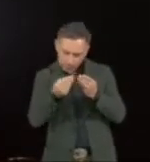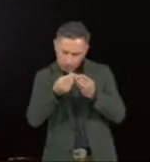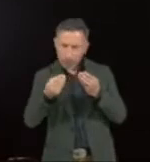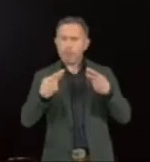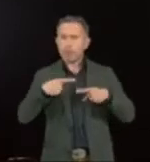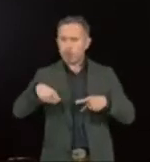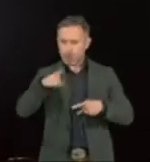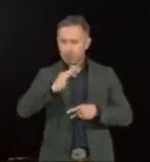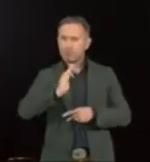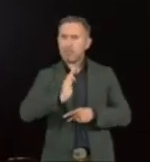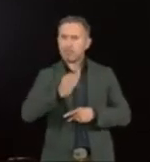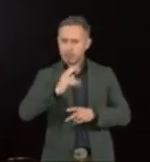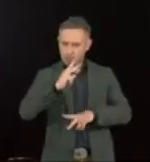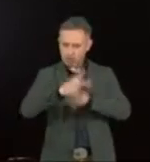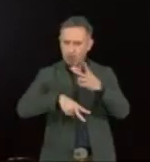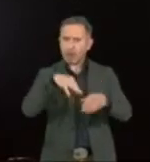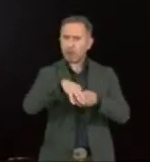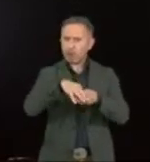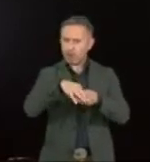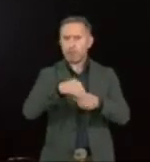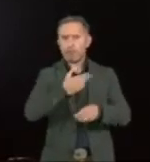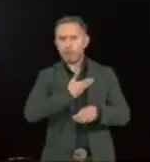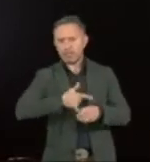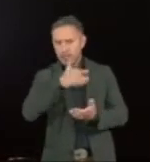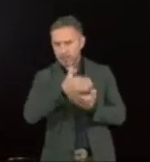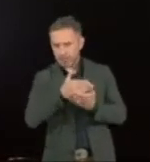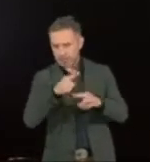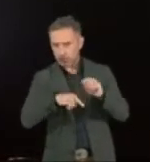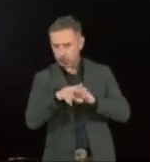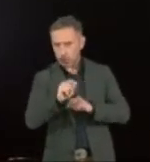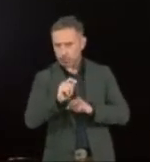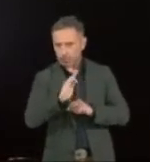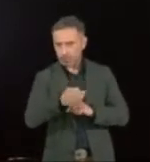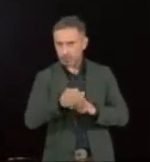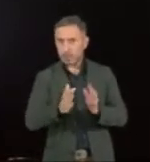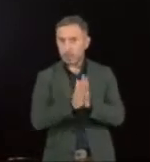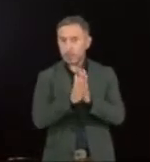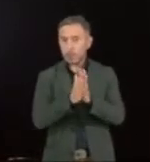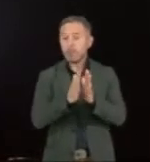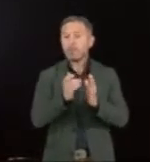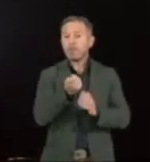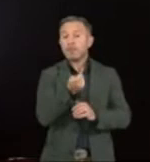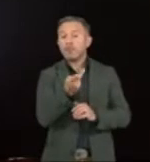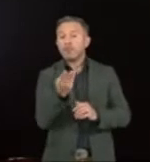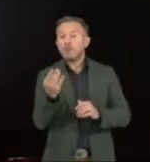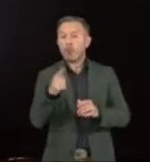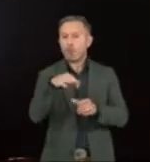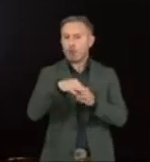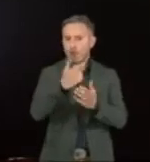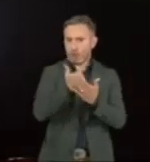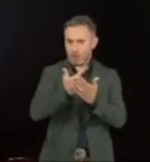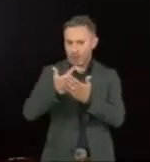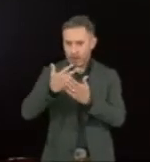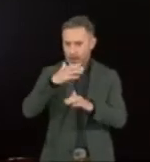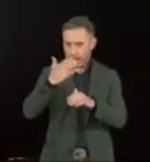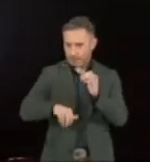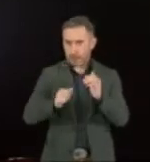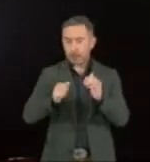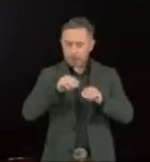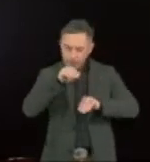revocación de mandato varios de ellos han incluso concluido el respectivo cómputo han integrado los paquetes electorales